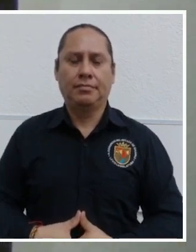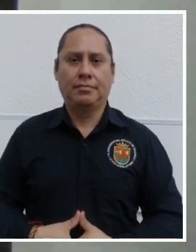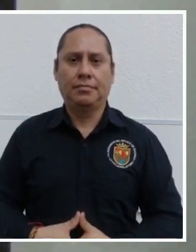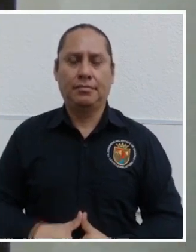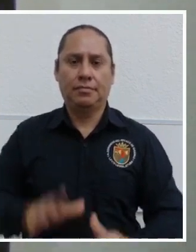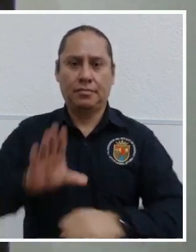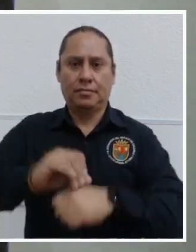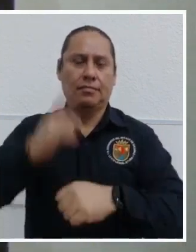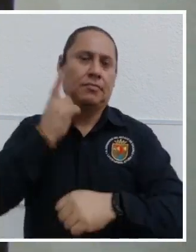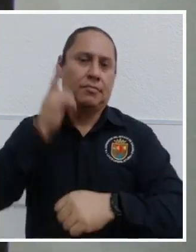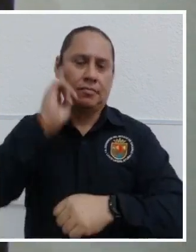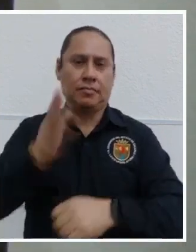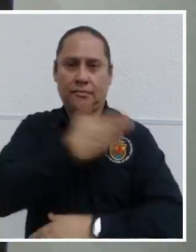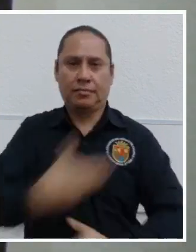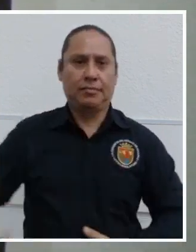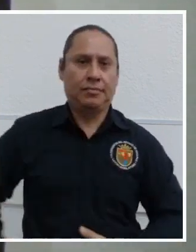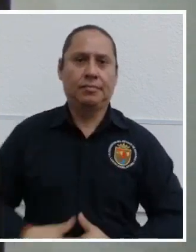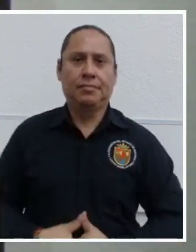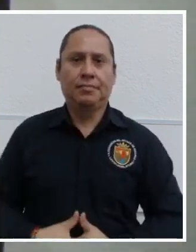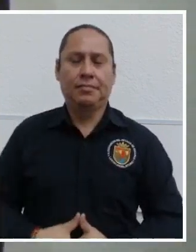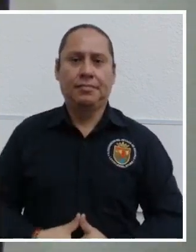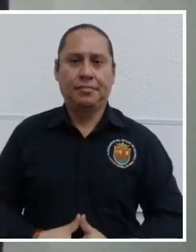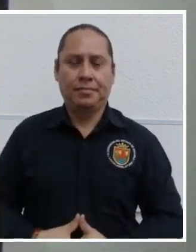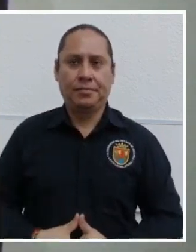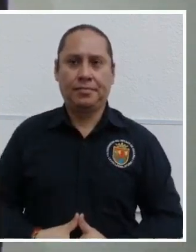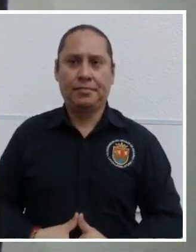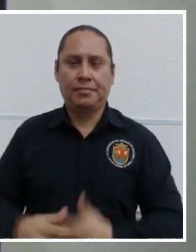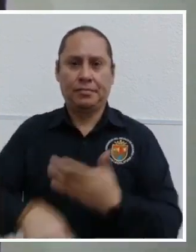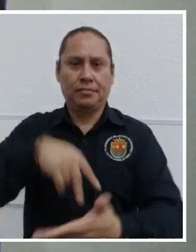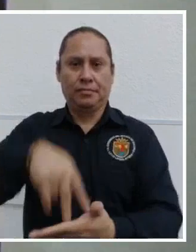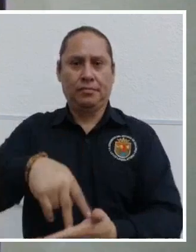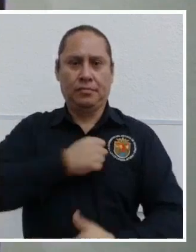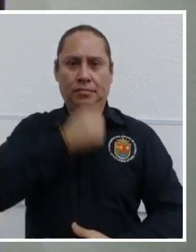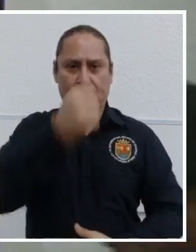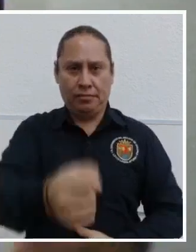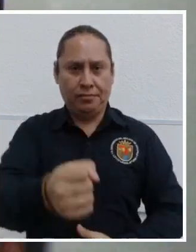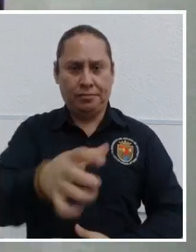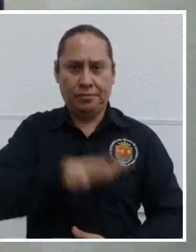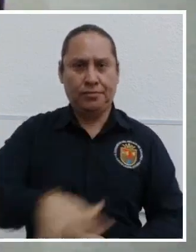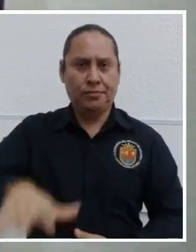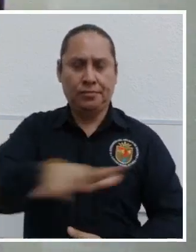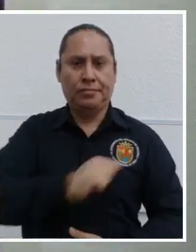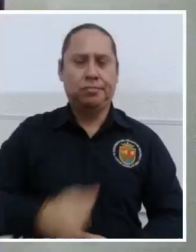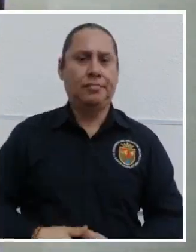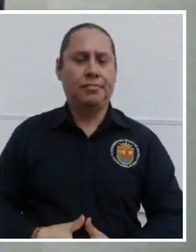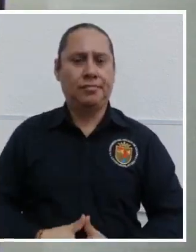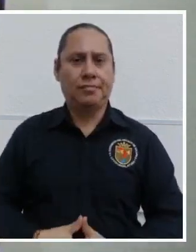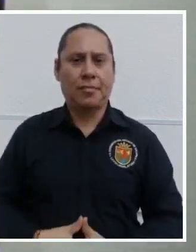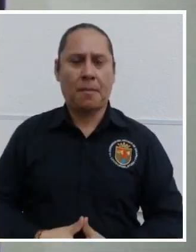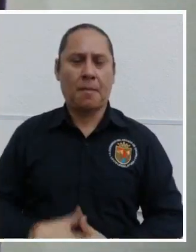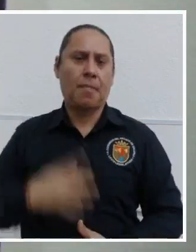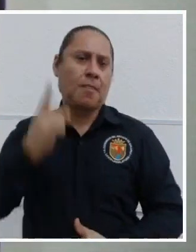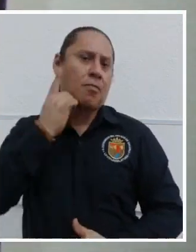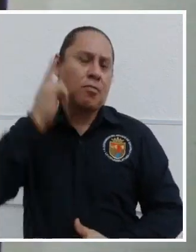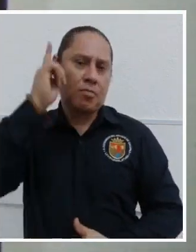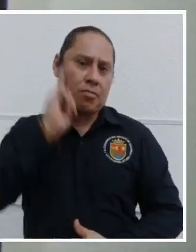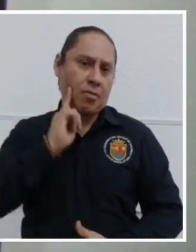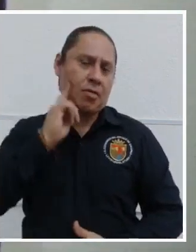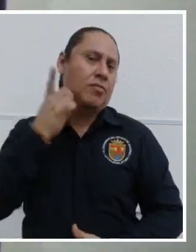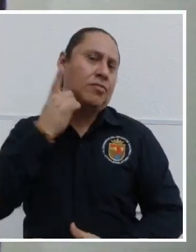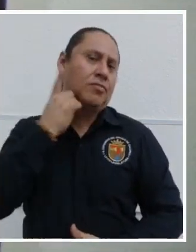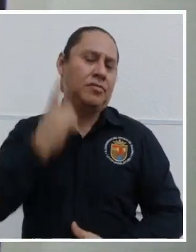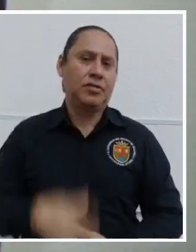Con su permiso, diputada presidenta, desde esta tribuna saludo a todas y todos los presentes, diputadas,